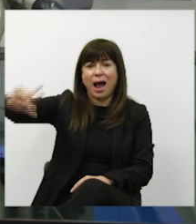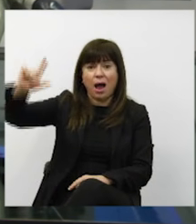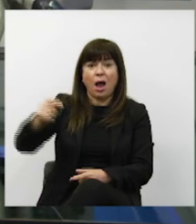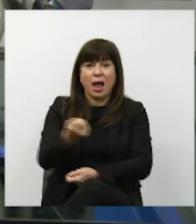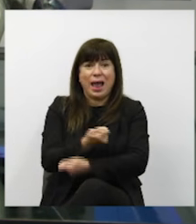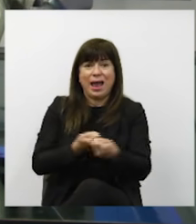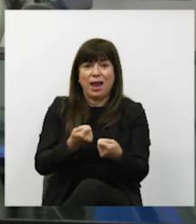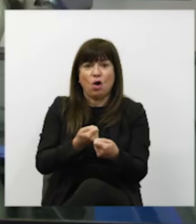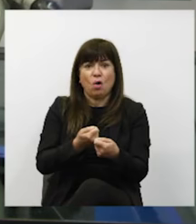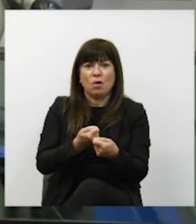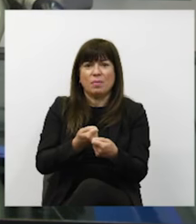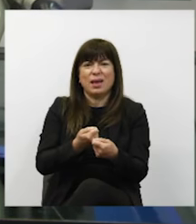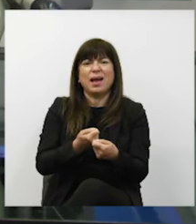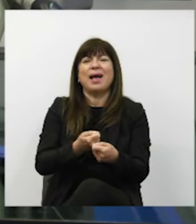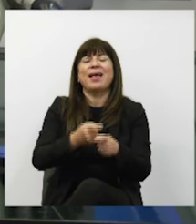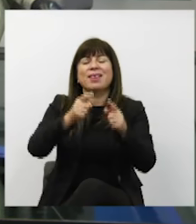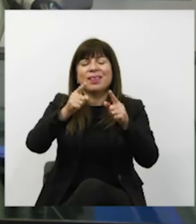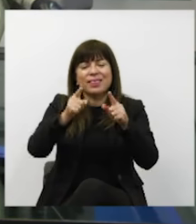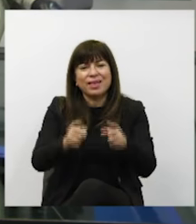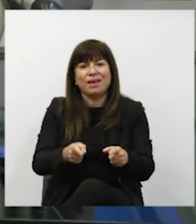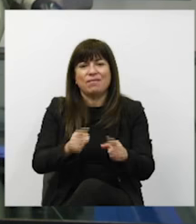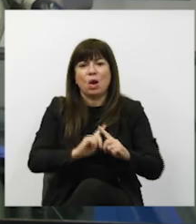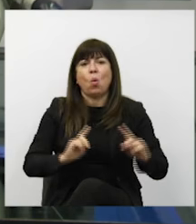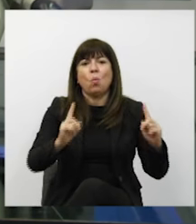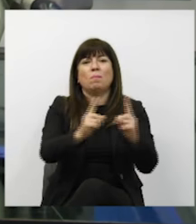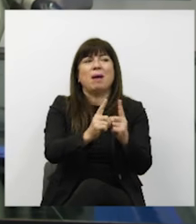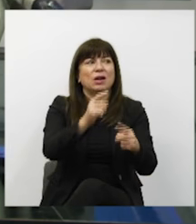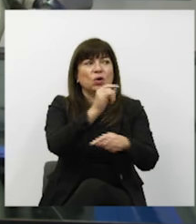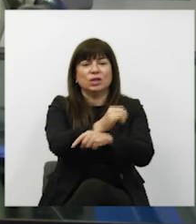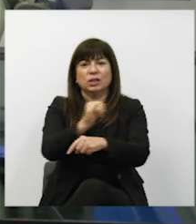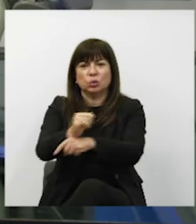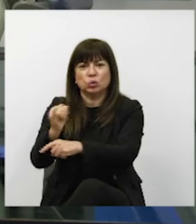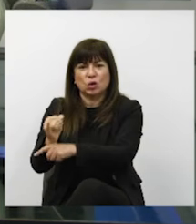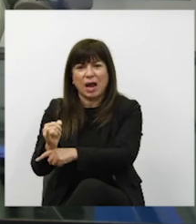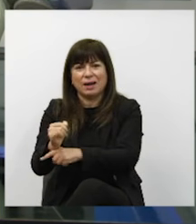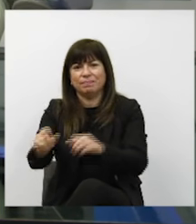una condición habilitante, por así decirlo, es tener un marco institucional